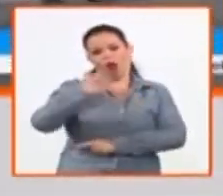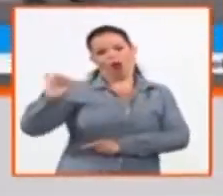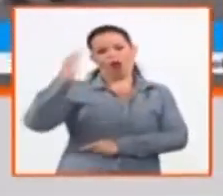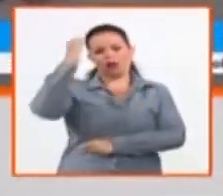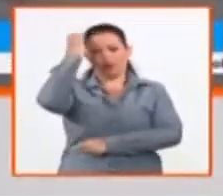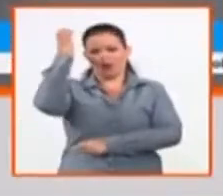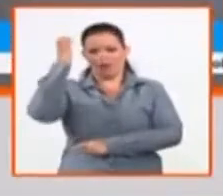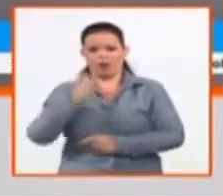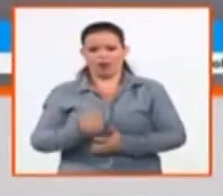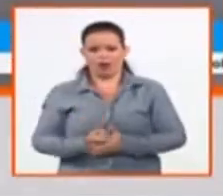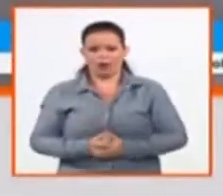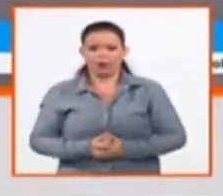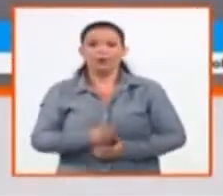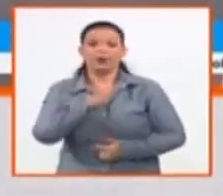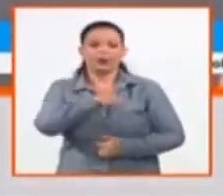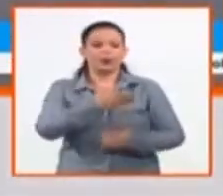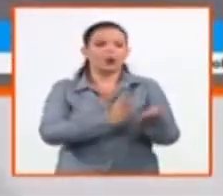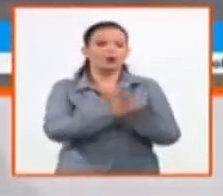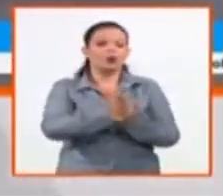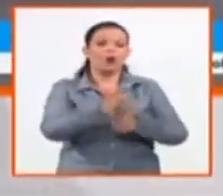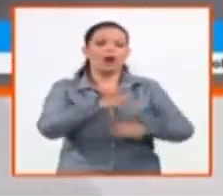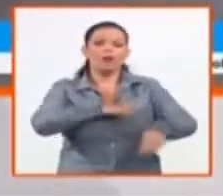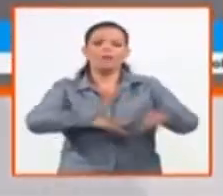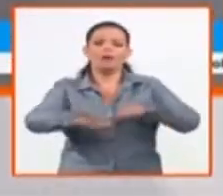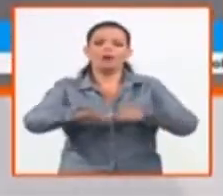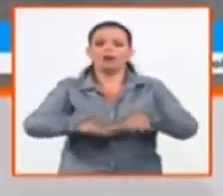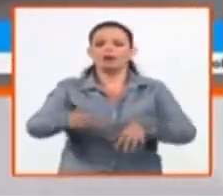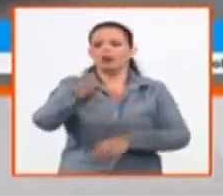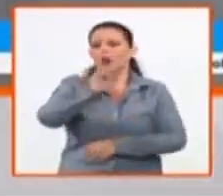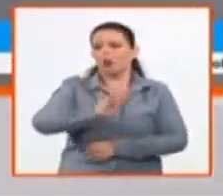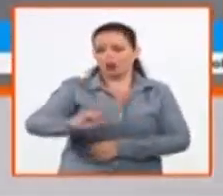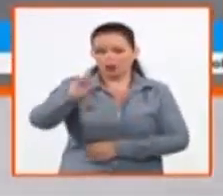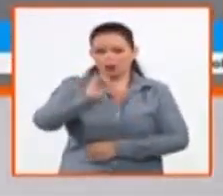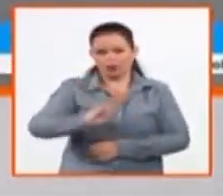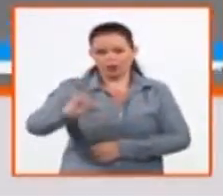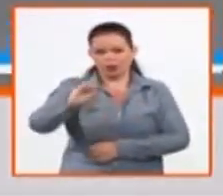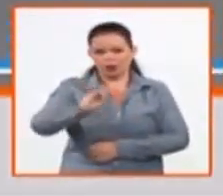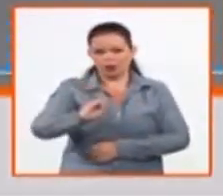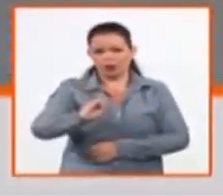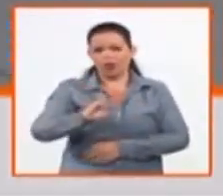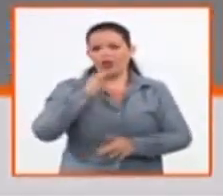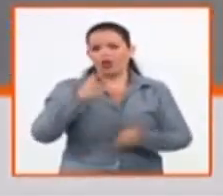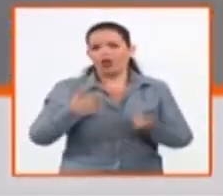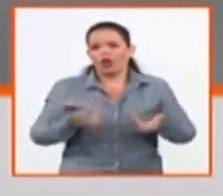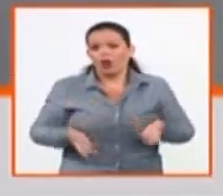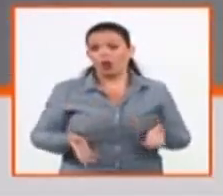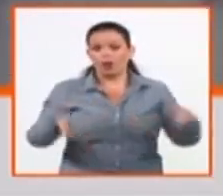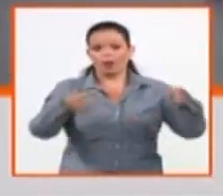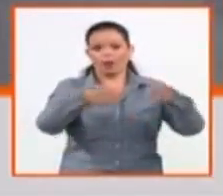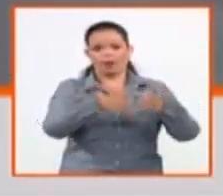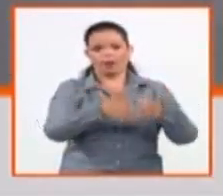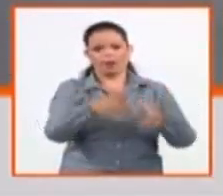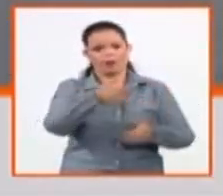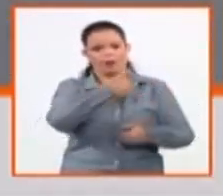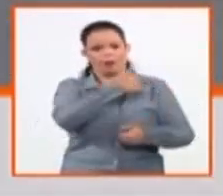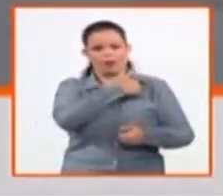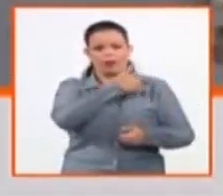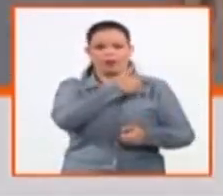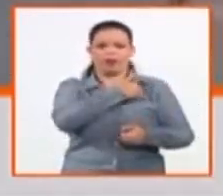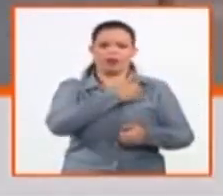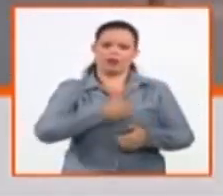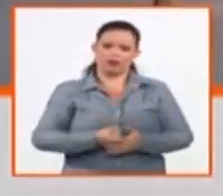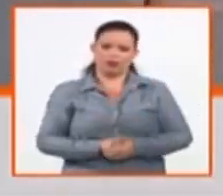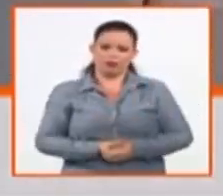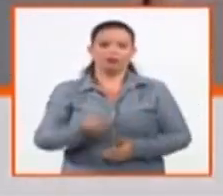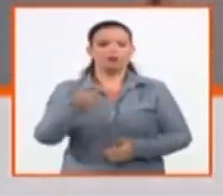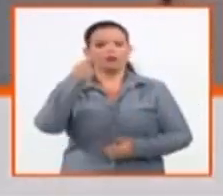que tiene que organizarse políticamente y tiene que organizarse un ejército militarmente. Y dar una estabilidad. Y buscar una estabilidad. Y entonces todo